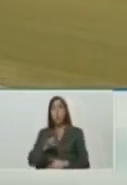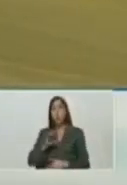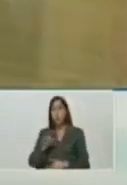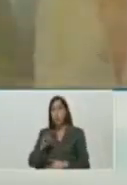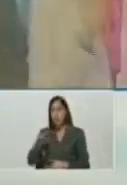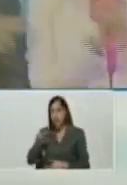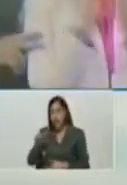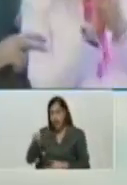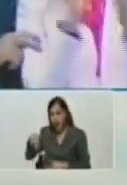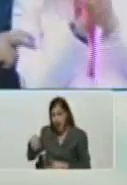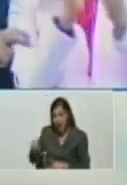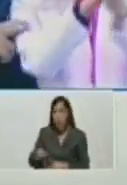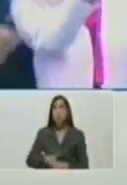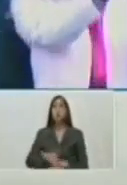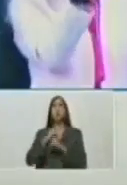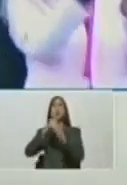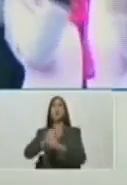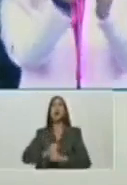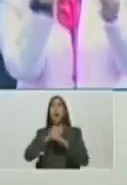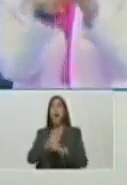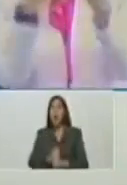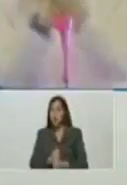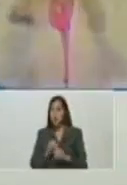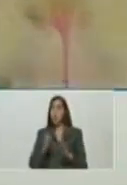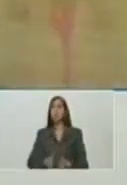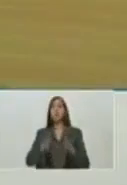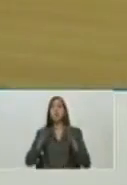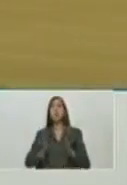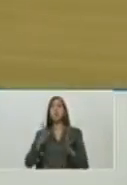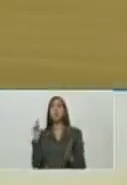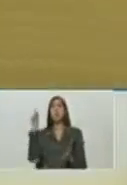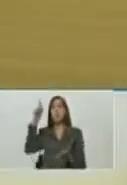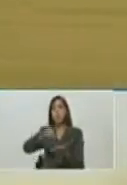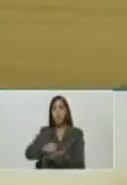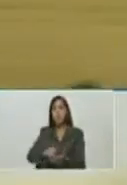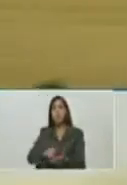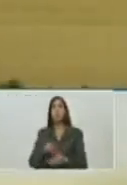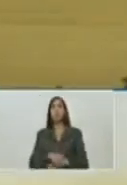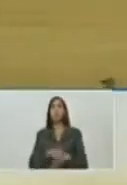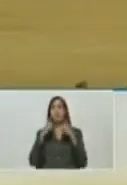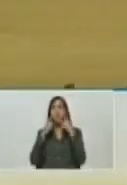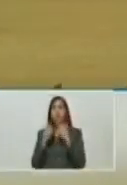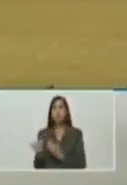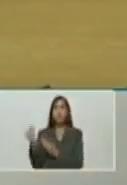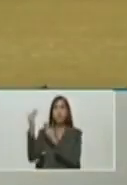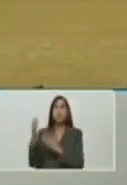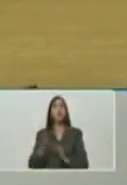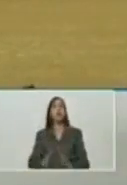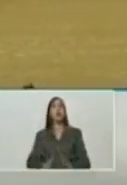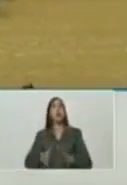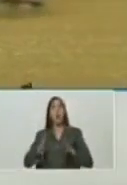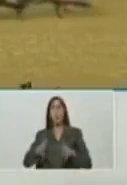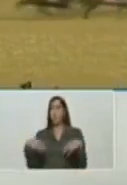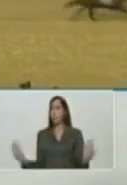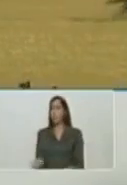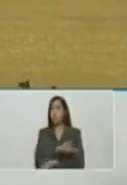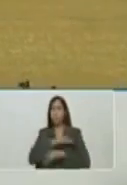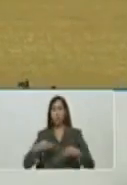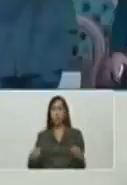potro, Lusitano, por fuera, Lusitano, pasó Lusitano, ganó Lusitano, tremenda carrera de